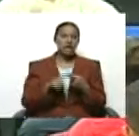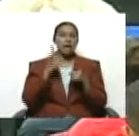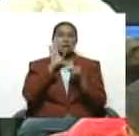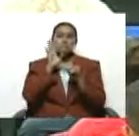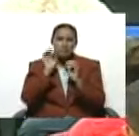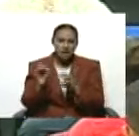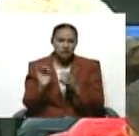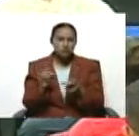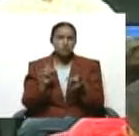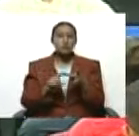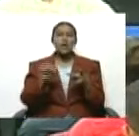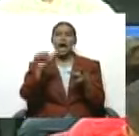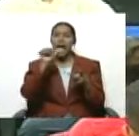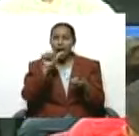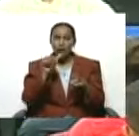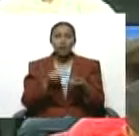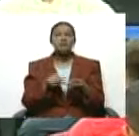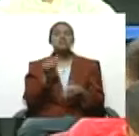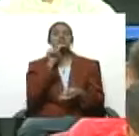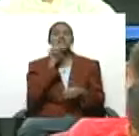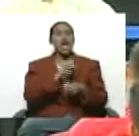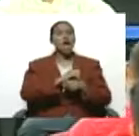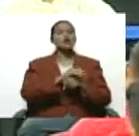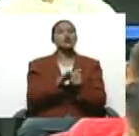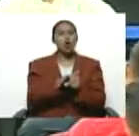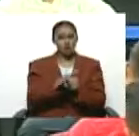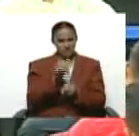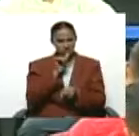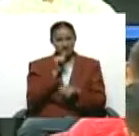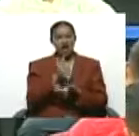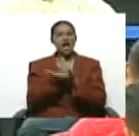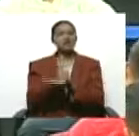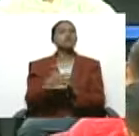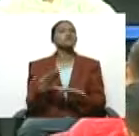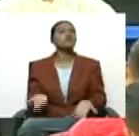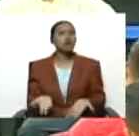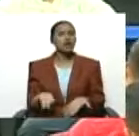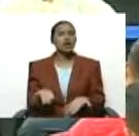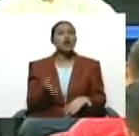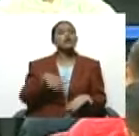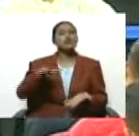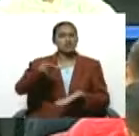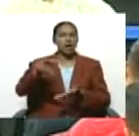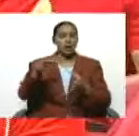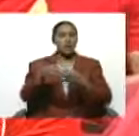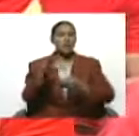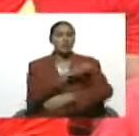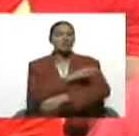cuando la cosa estaba fea con el COVID, ¿quién dio la cara? ¿Y dónde estaban los opositores?